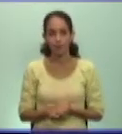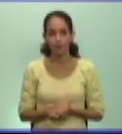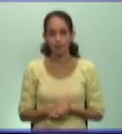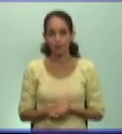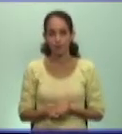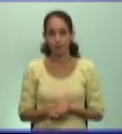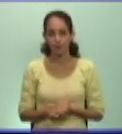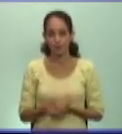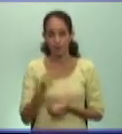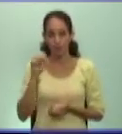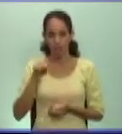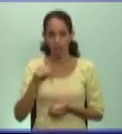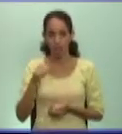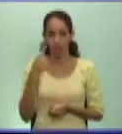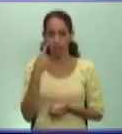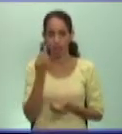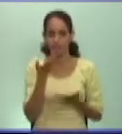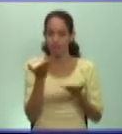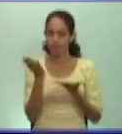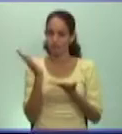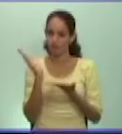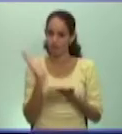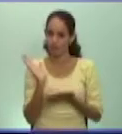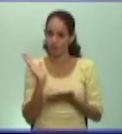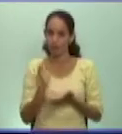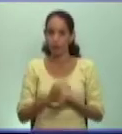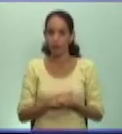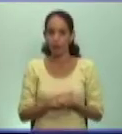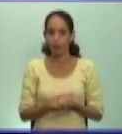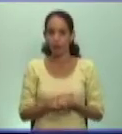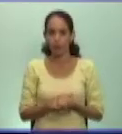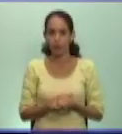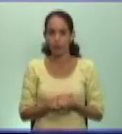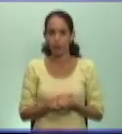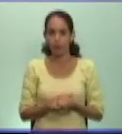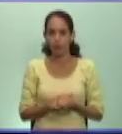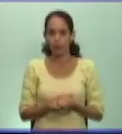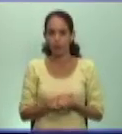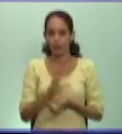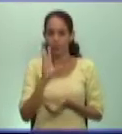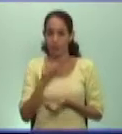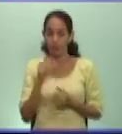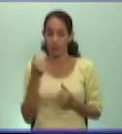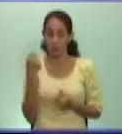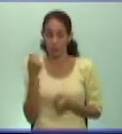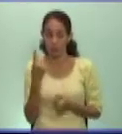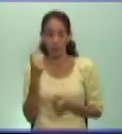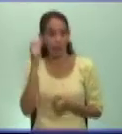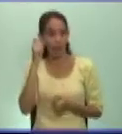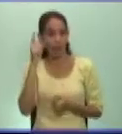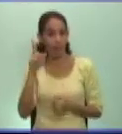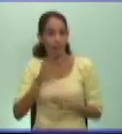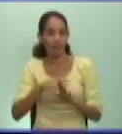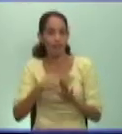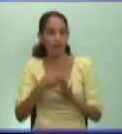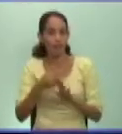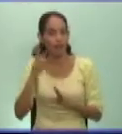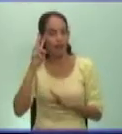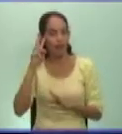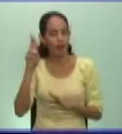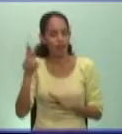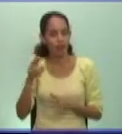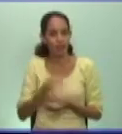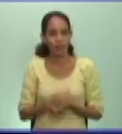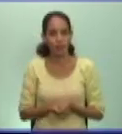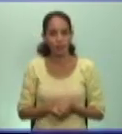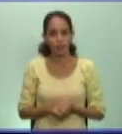bien, vamos entonces a ver un poco organizando el contenido. Precisamos las ideas y vamos entonces a recordar cosas, porque la clase de hoy tiene